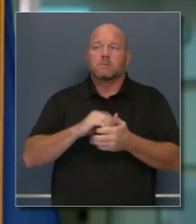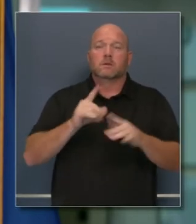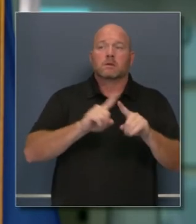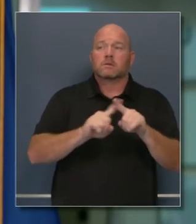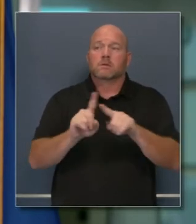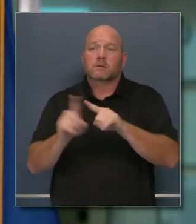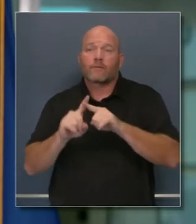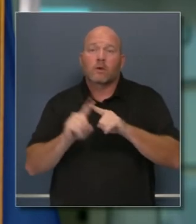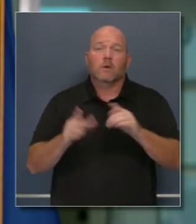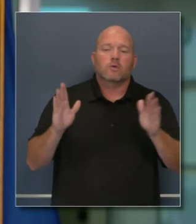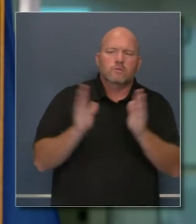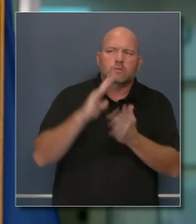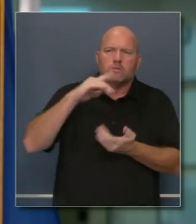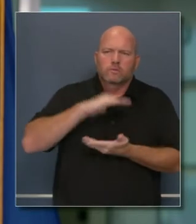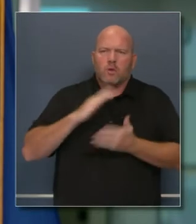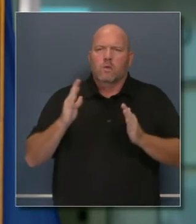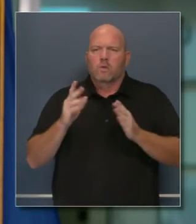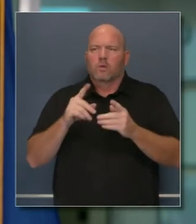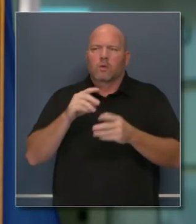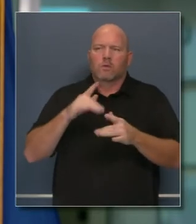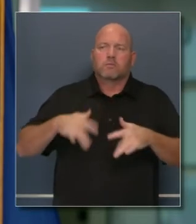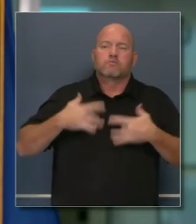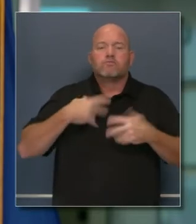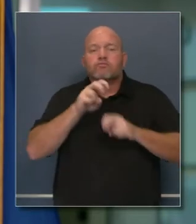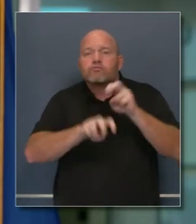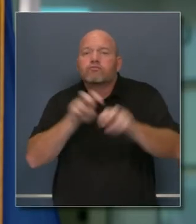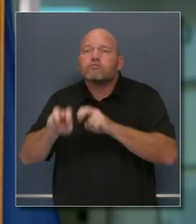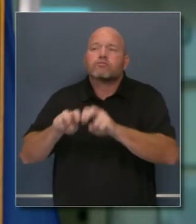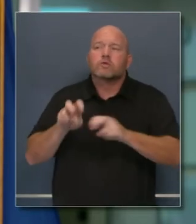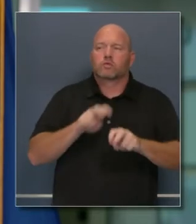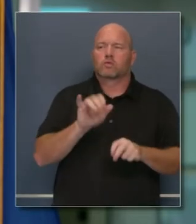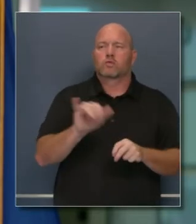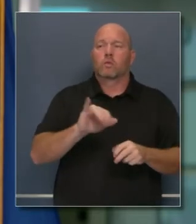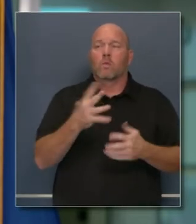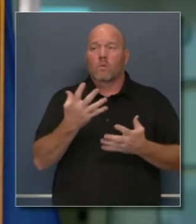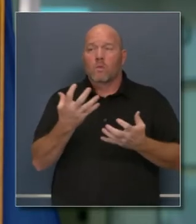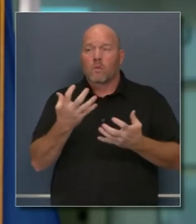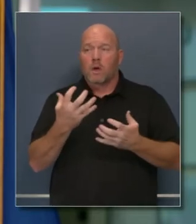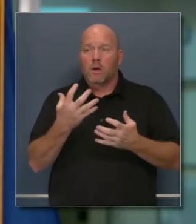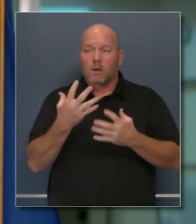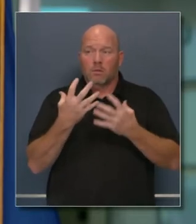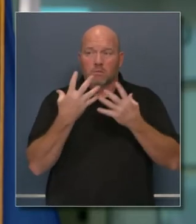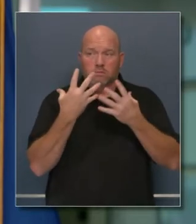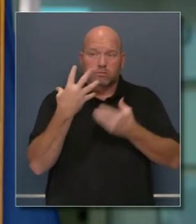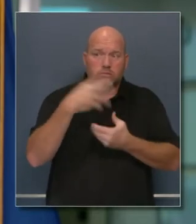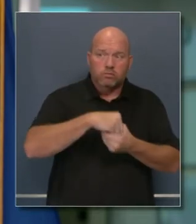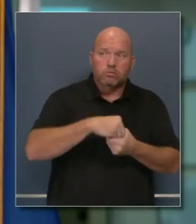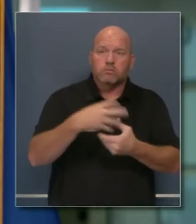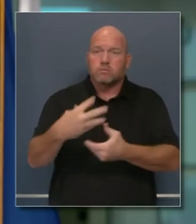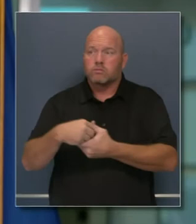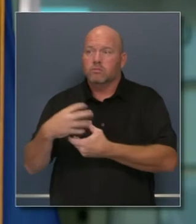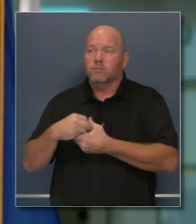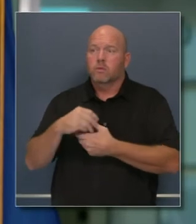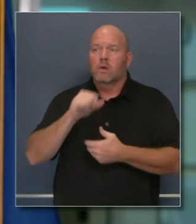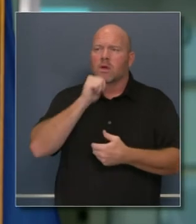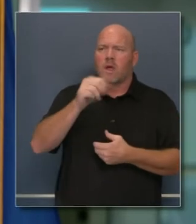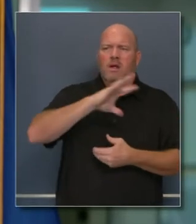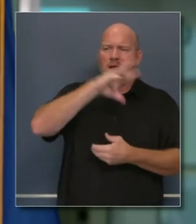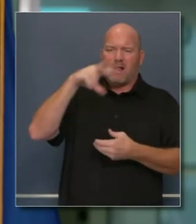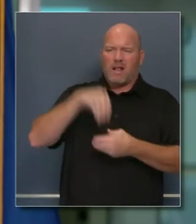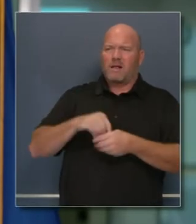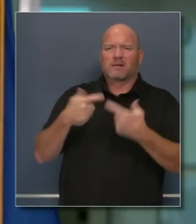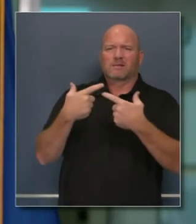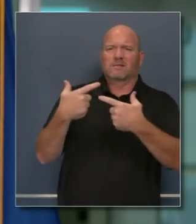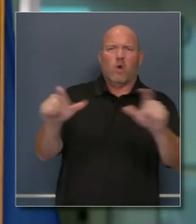parques más amplios y también algunos de los más pequeños que también quieren ser reconocidos entre aquellos